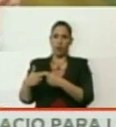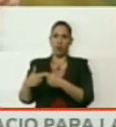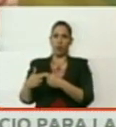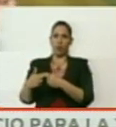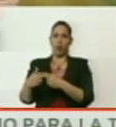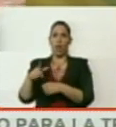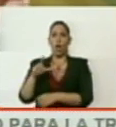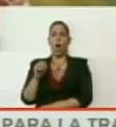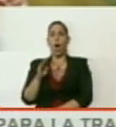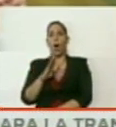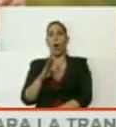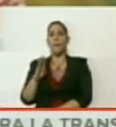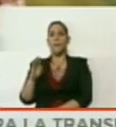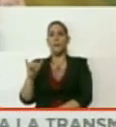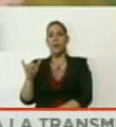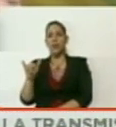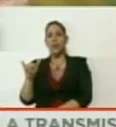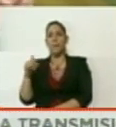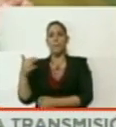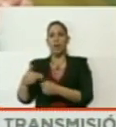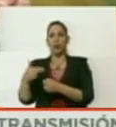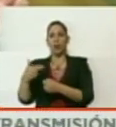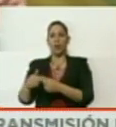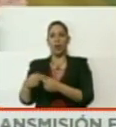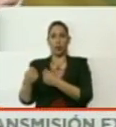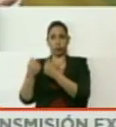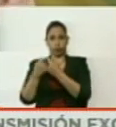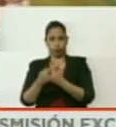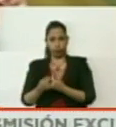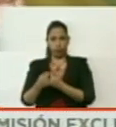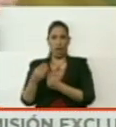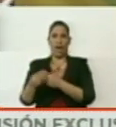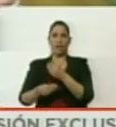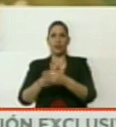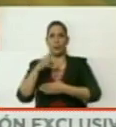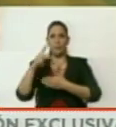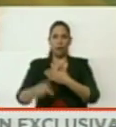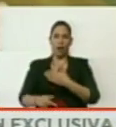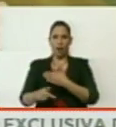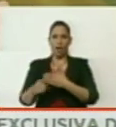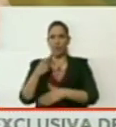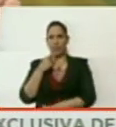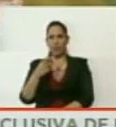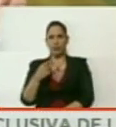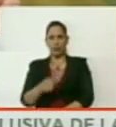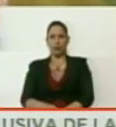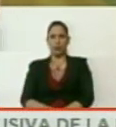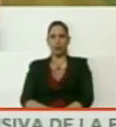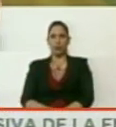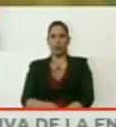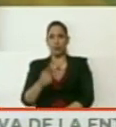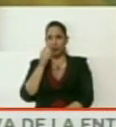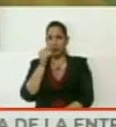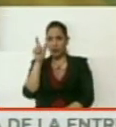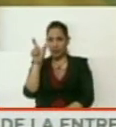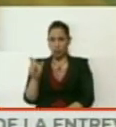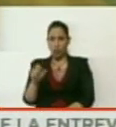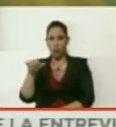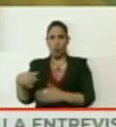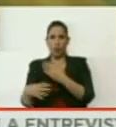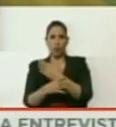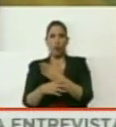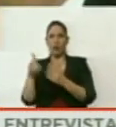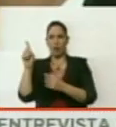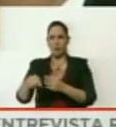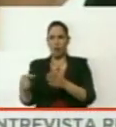lobbies petroleros, sus lobbies financieros, a hacer un plan y a decirle al señor Guaidó y a esa